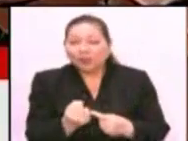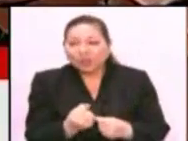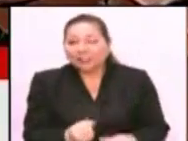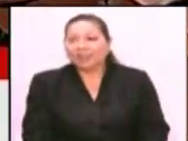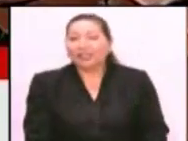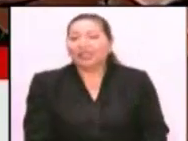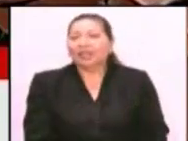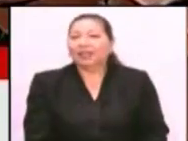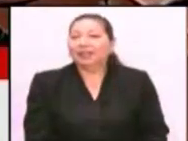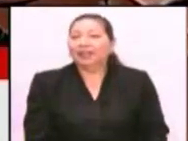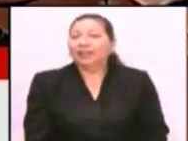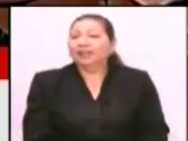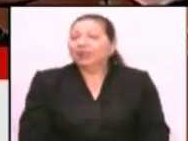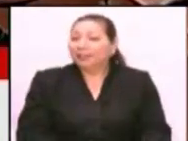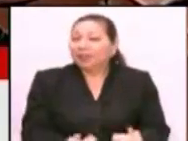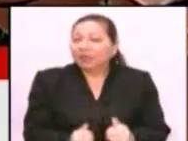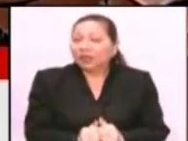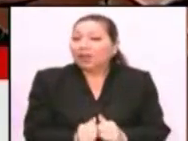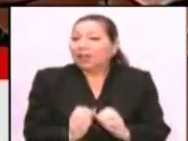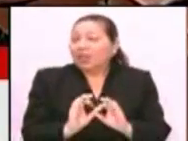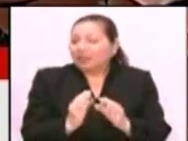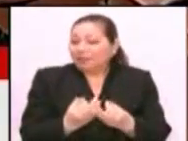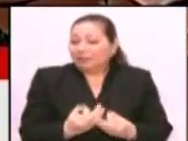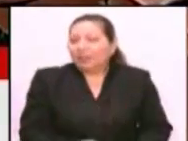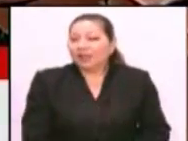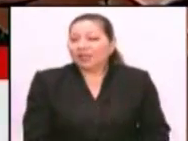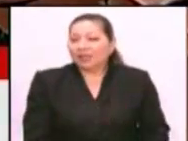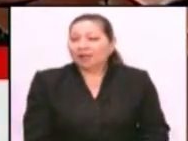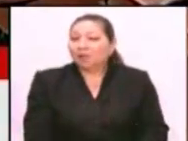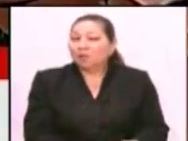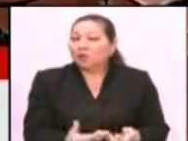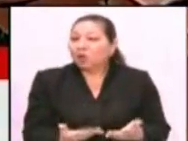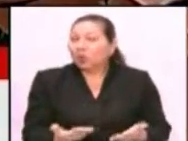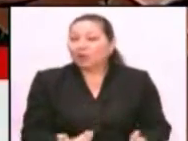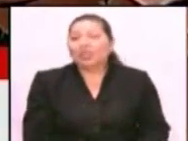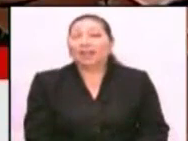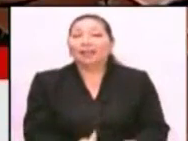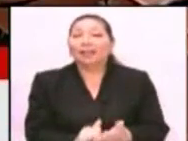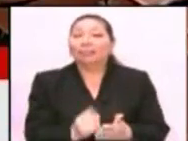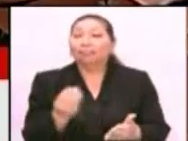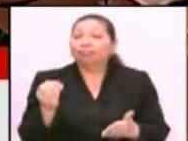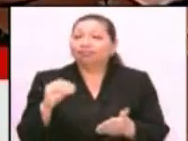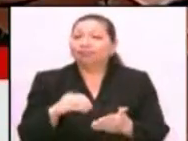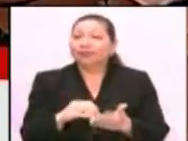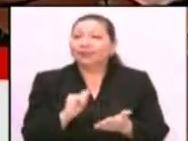psicosociales, en términos de la relación con la familia, ¿cierto? Hay muchos otros factores que van a